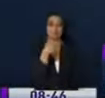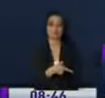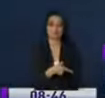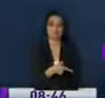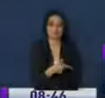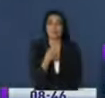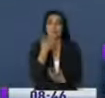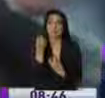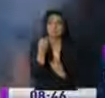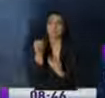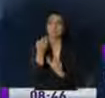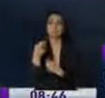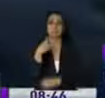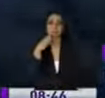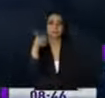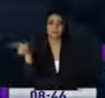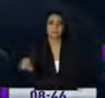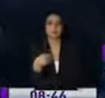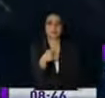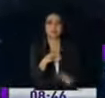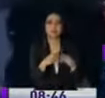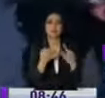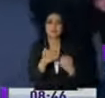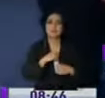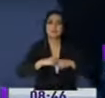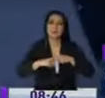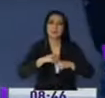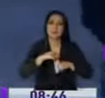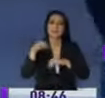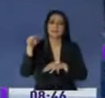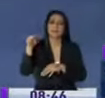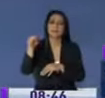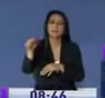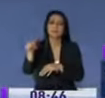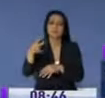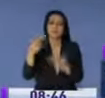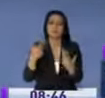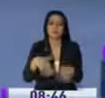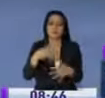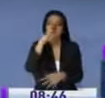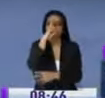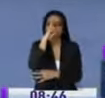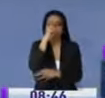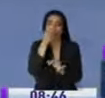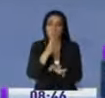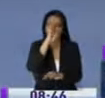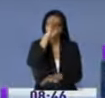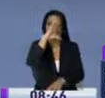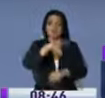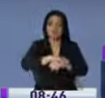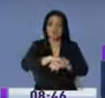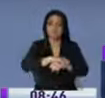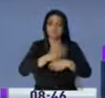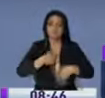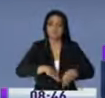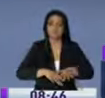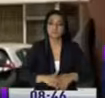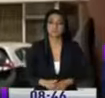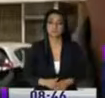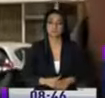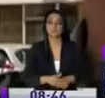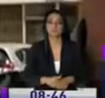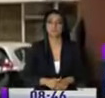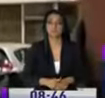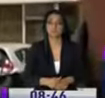El sujeto acompañó a los familiares a realizar los trámites de defunción y en ese momento fue detenido por los agentes de la DINASED. Y